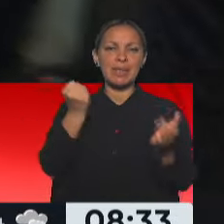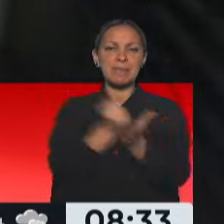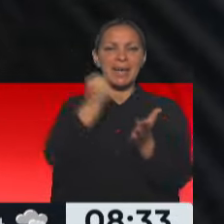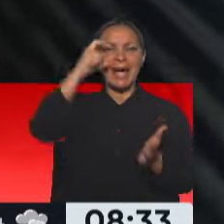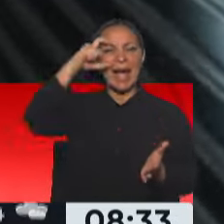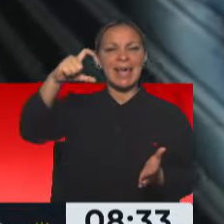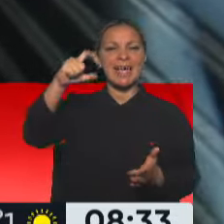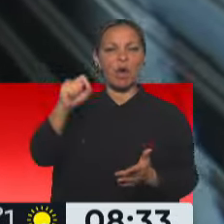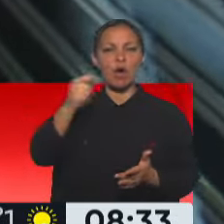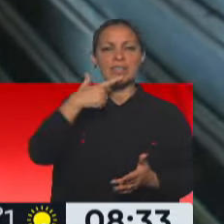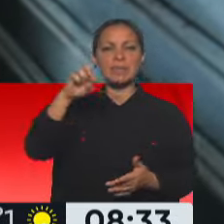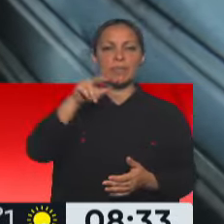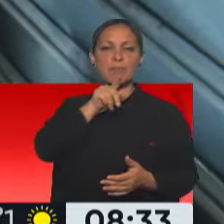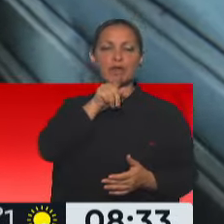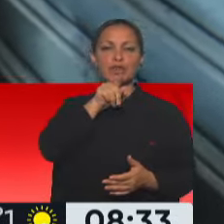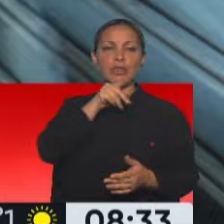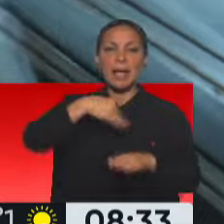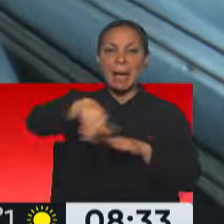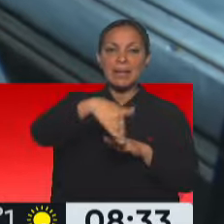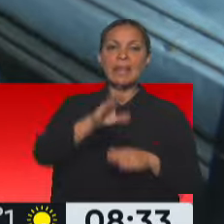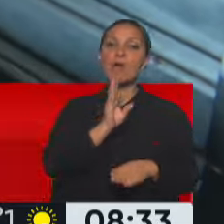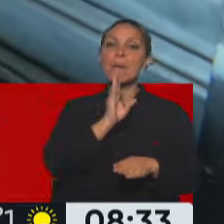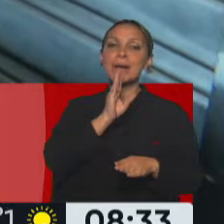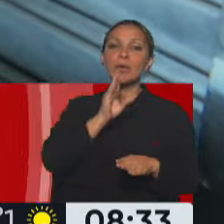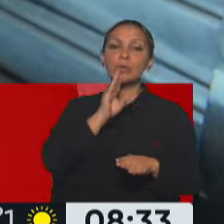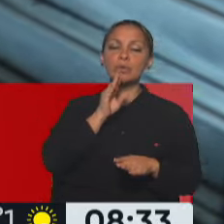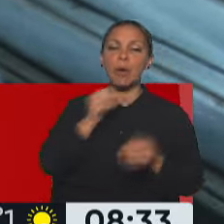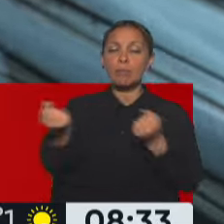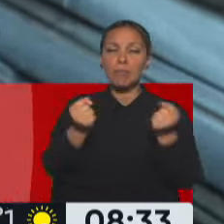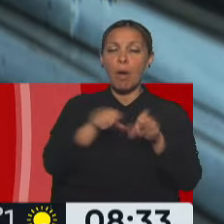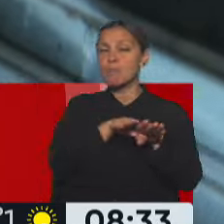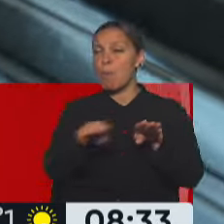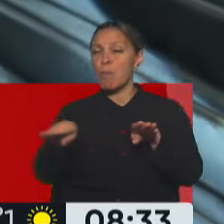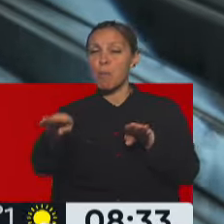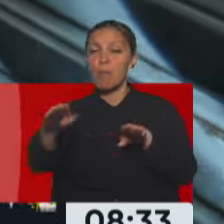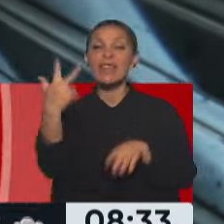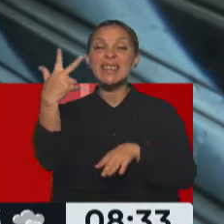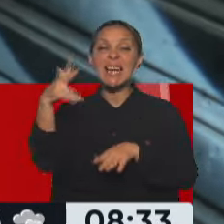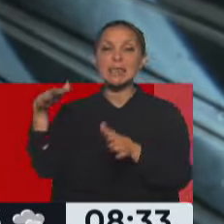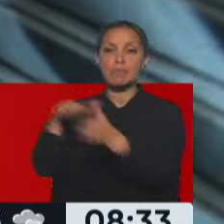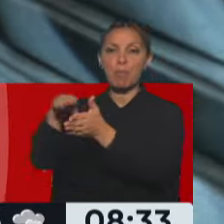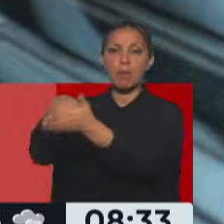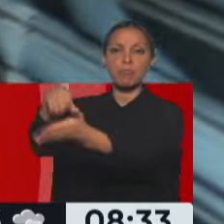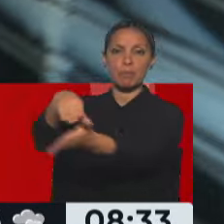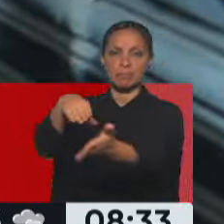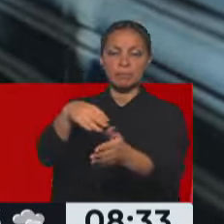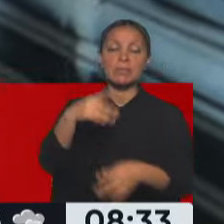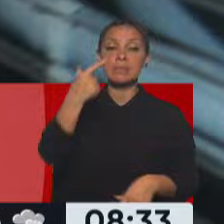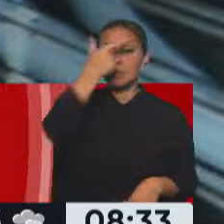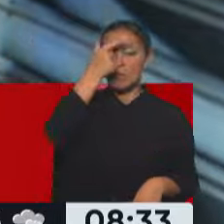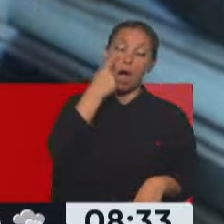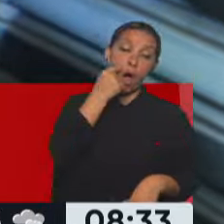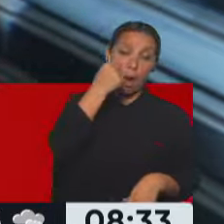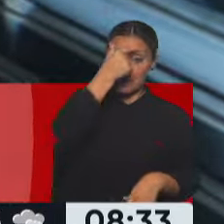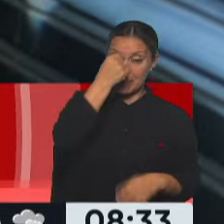absolutamente toda la avenida Juan B. Justo y que chocara casi a tres vehículos en su marcha. El hombre que conducía, el conductor de